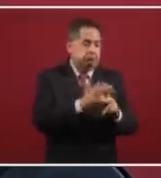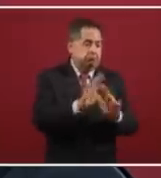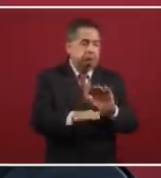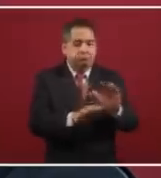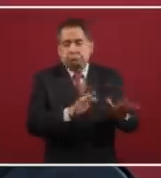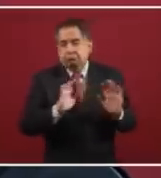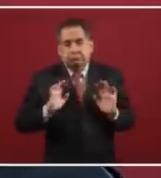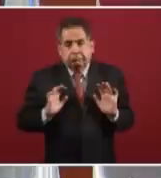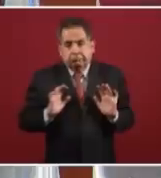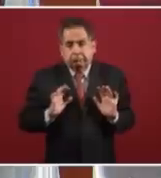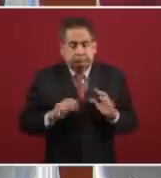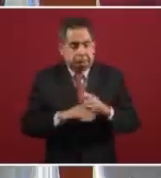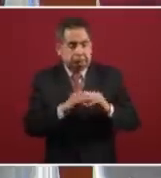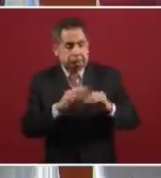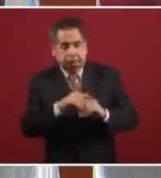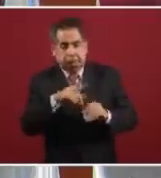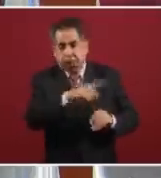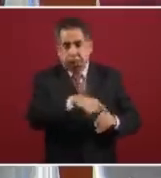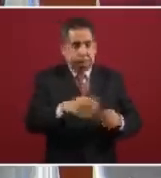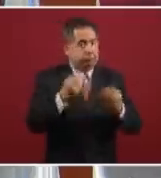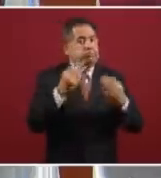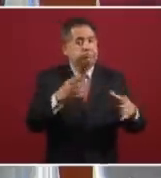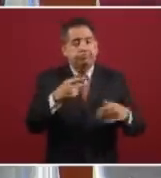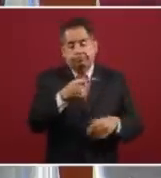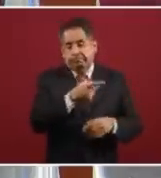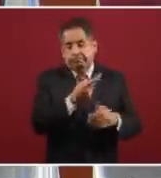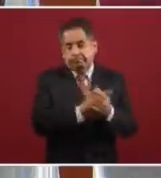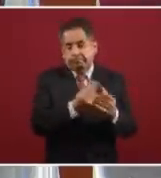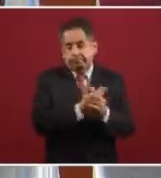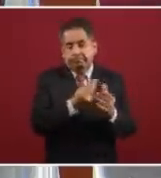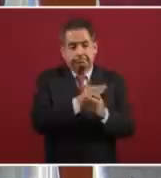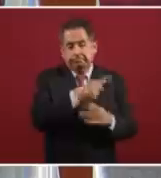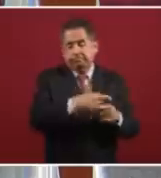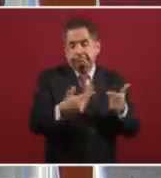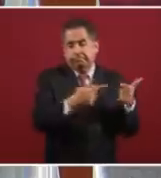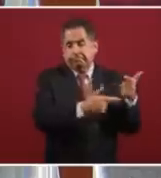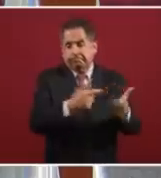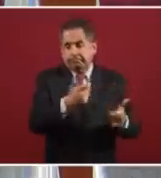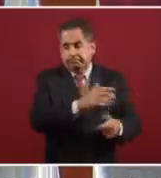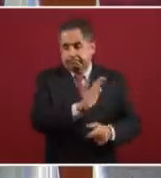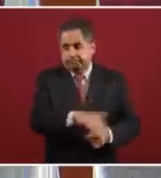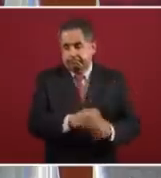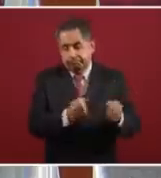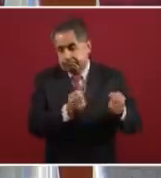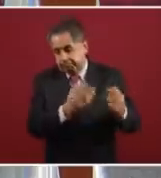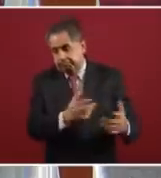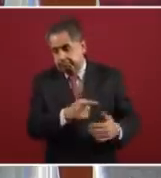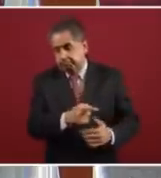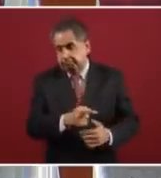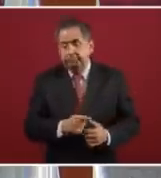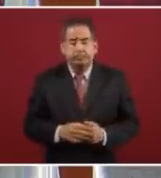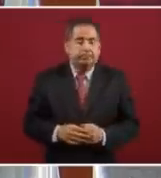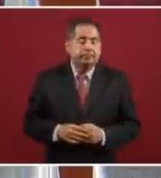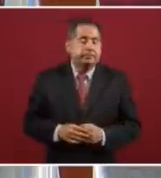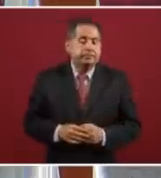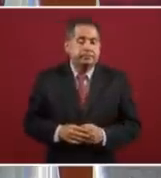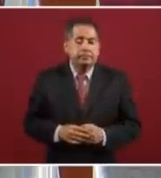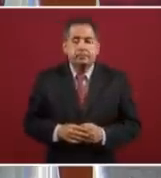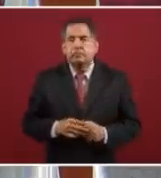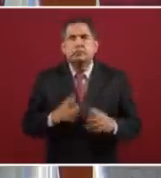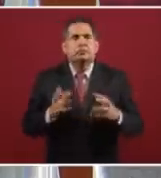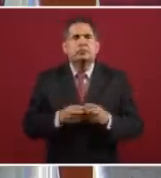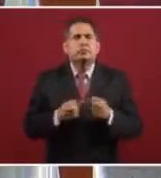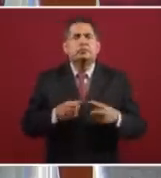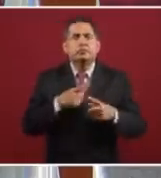situaciones que se vinculan entre organizaciones criminales. De esa cantidad hay